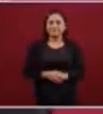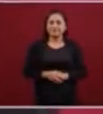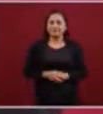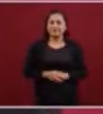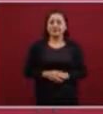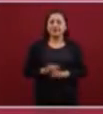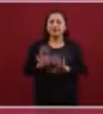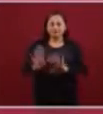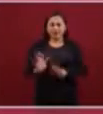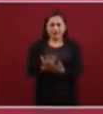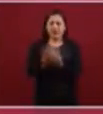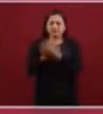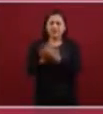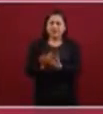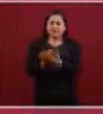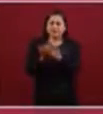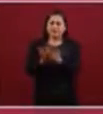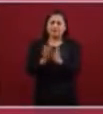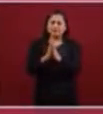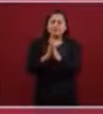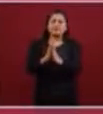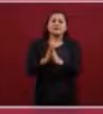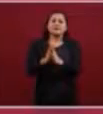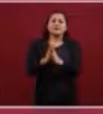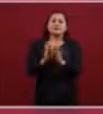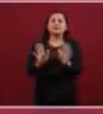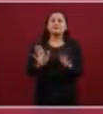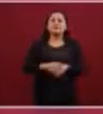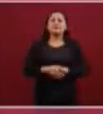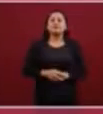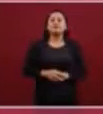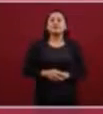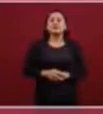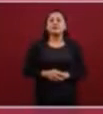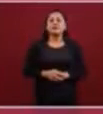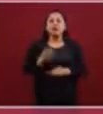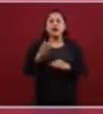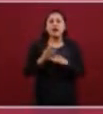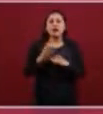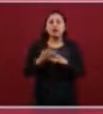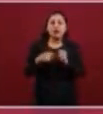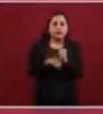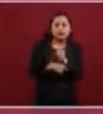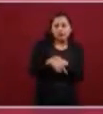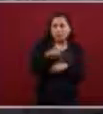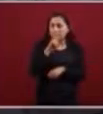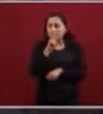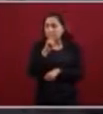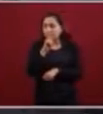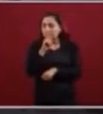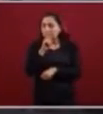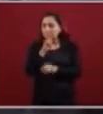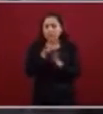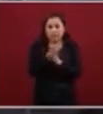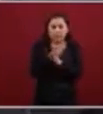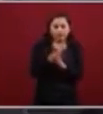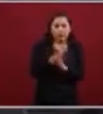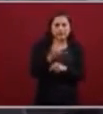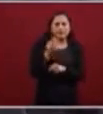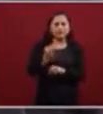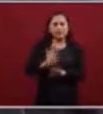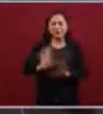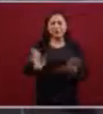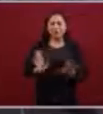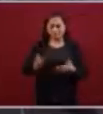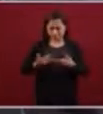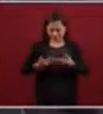Entonces, vamos a esperar, o sea, no hay nada que ocultar, no somos iguales.